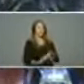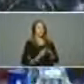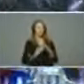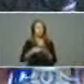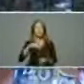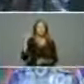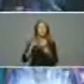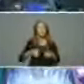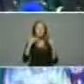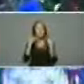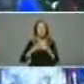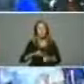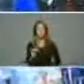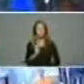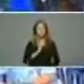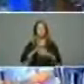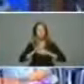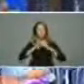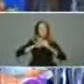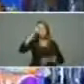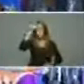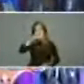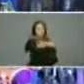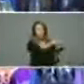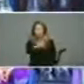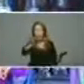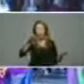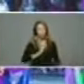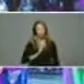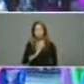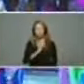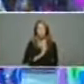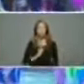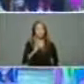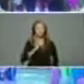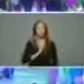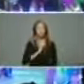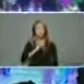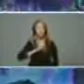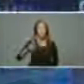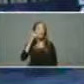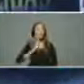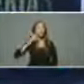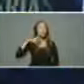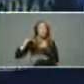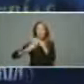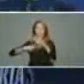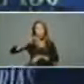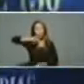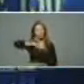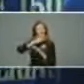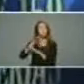deife Estas son las señas de este pueblo costumbres que